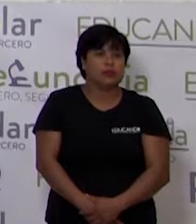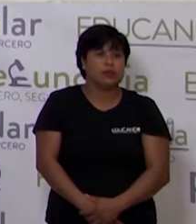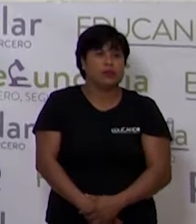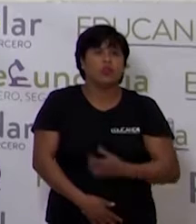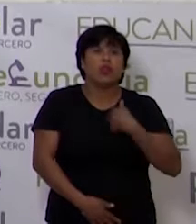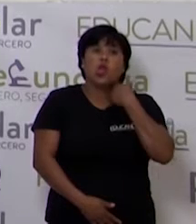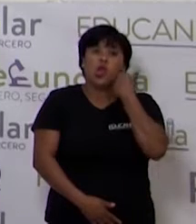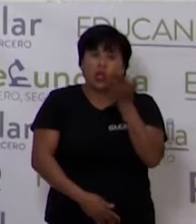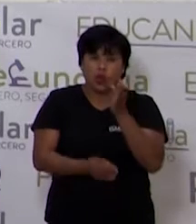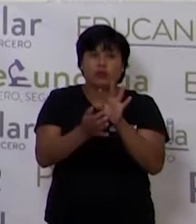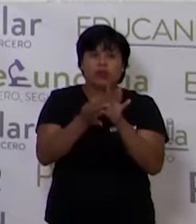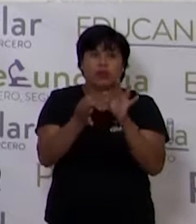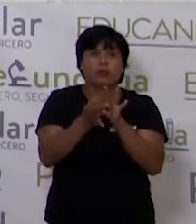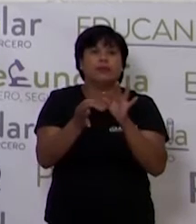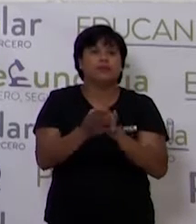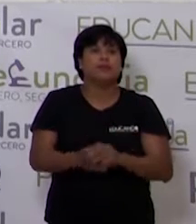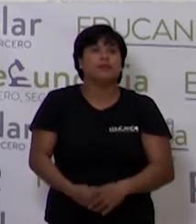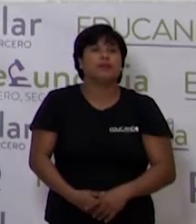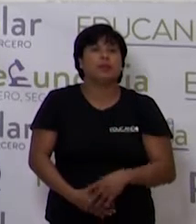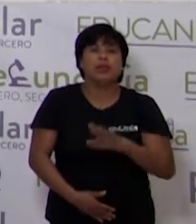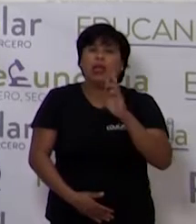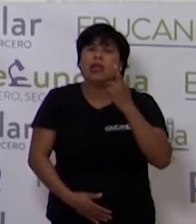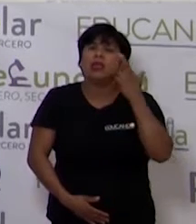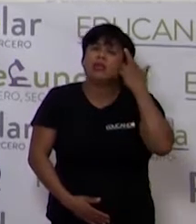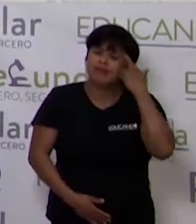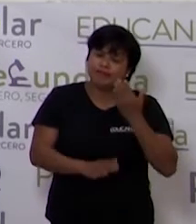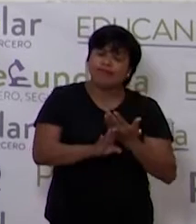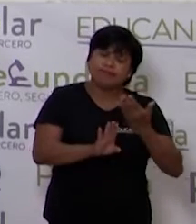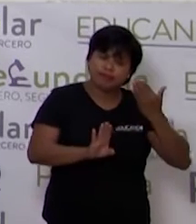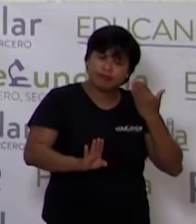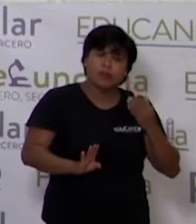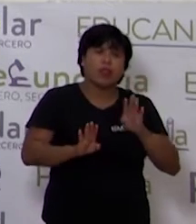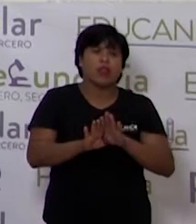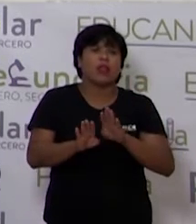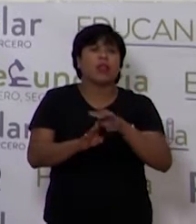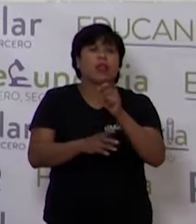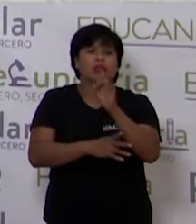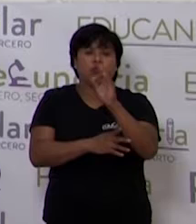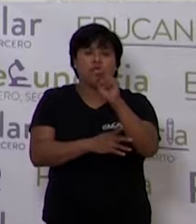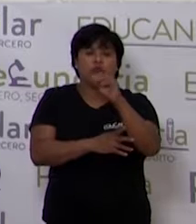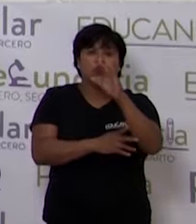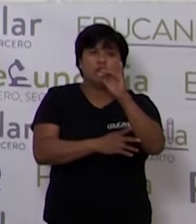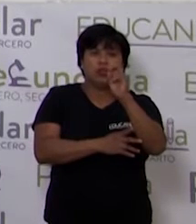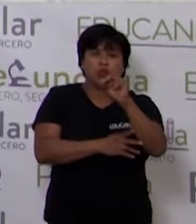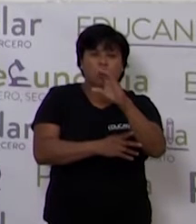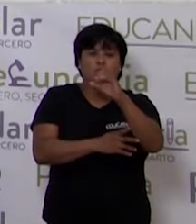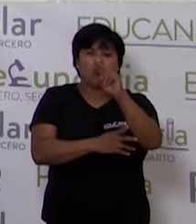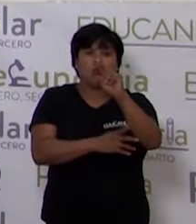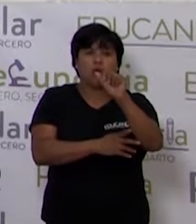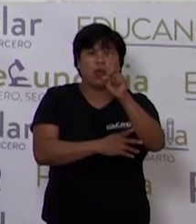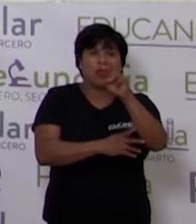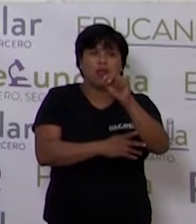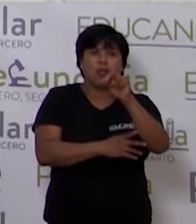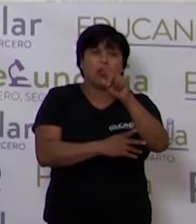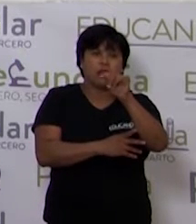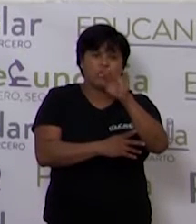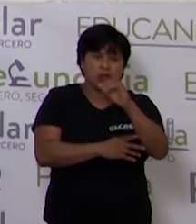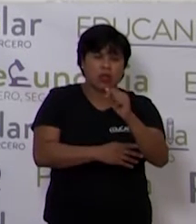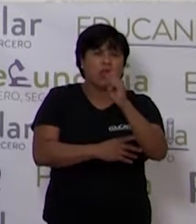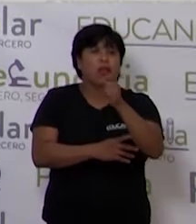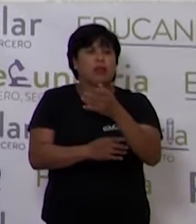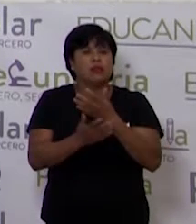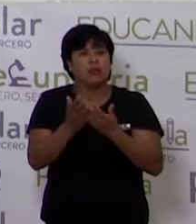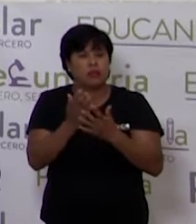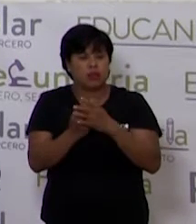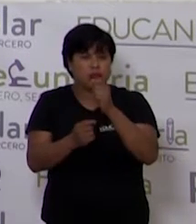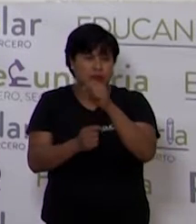Quiero decirte que recordemos que una función cuadrática está compuesta de los